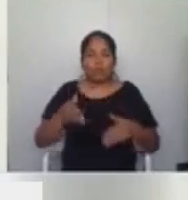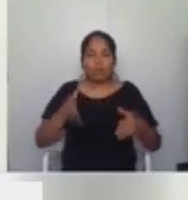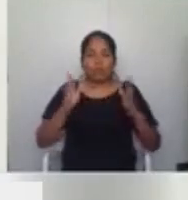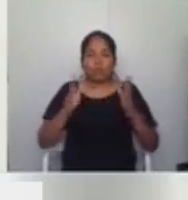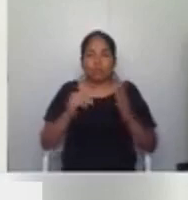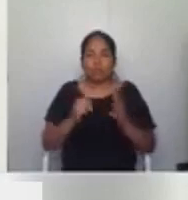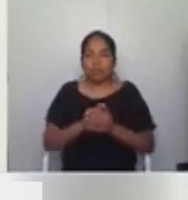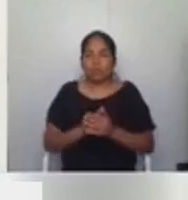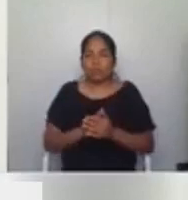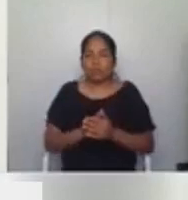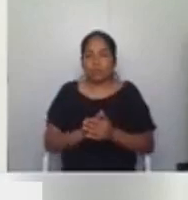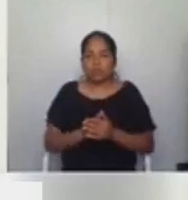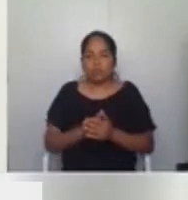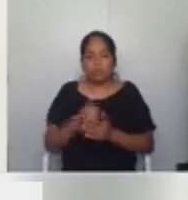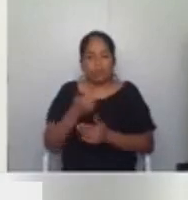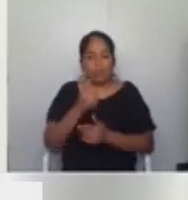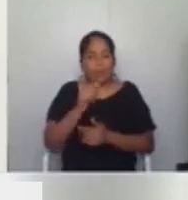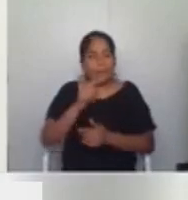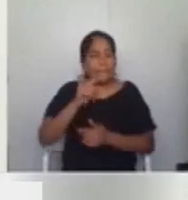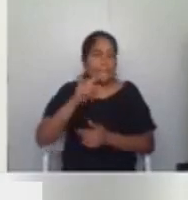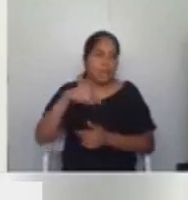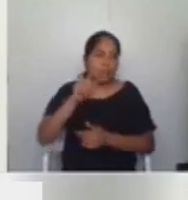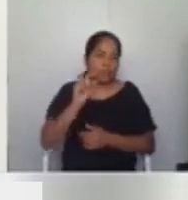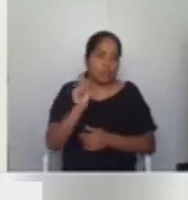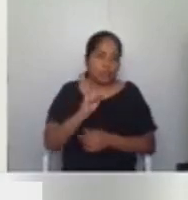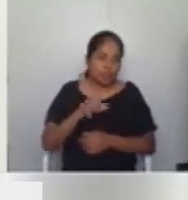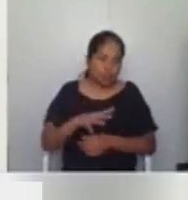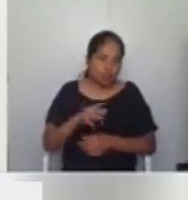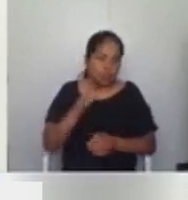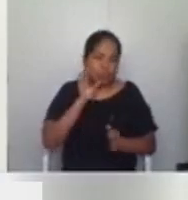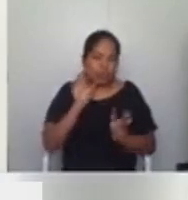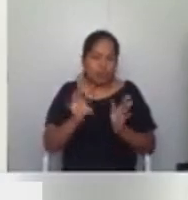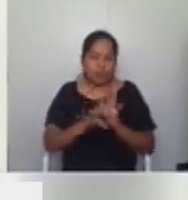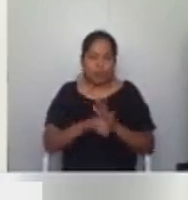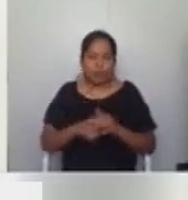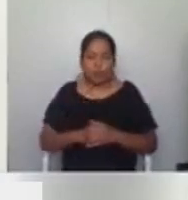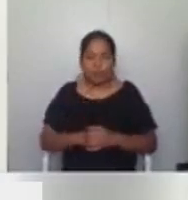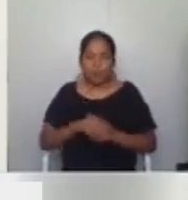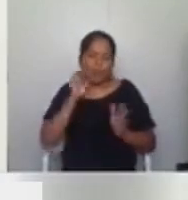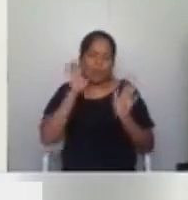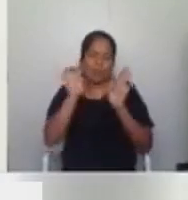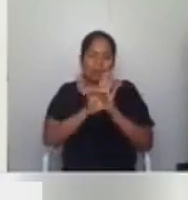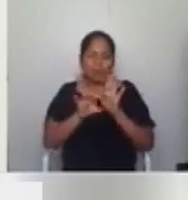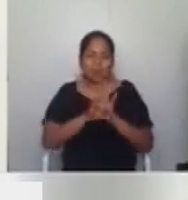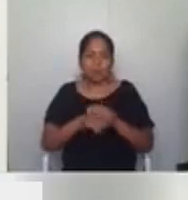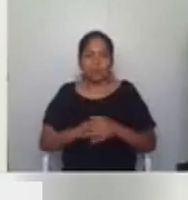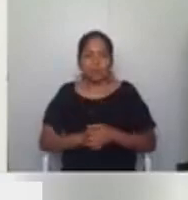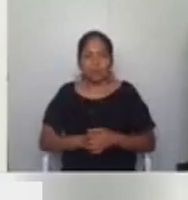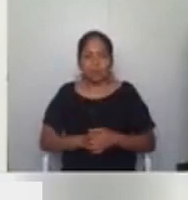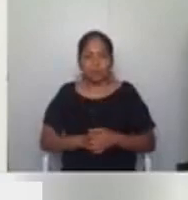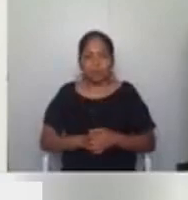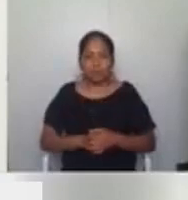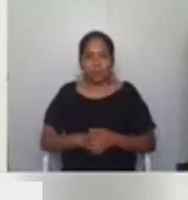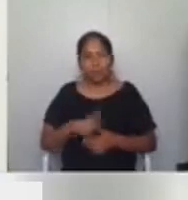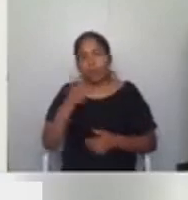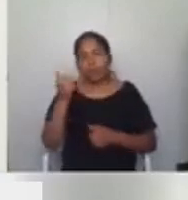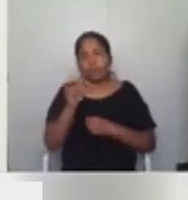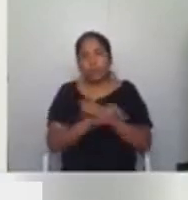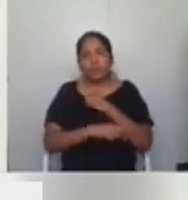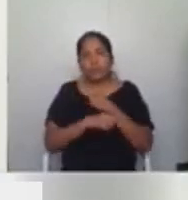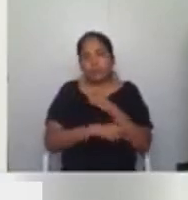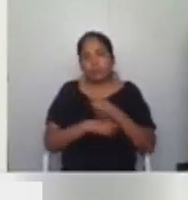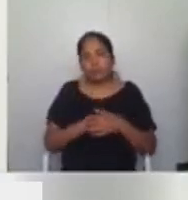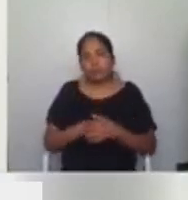gobierno, que garantiza que, por ejemplo, ¿no?, por dar un ejemplo ya dado en Perú, Inglaterra